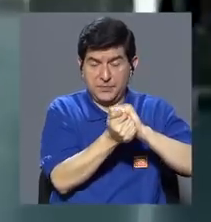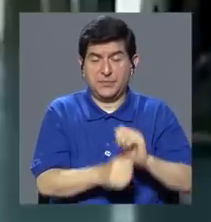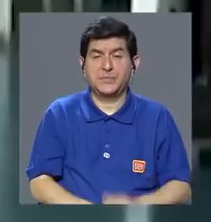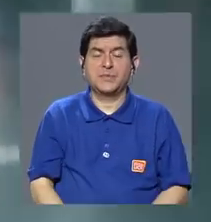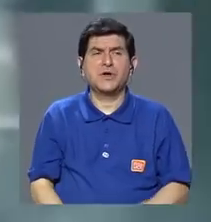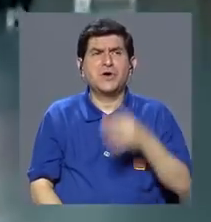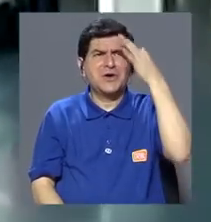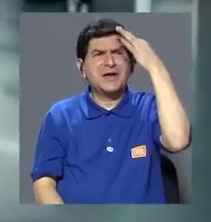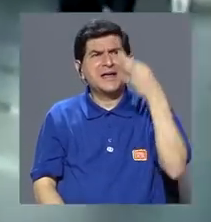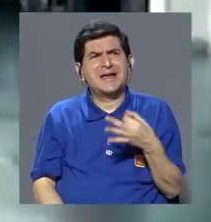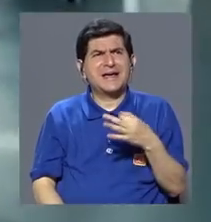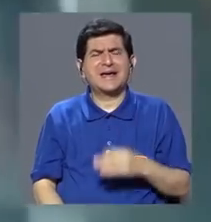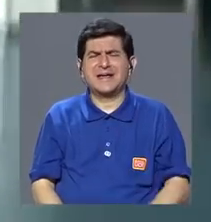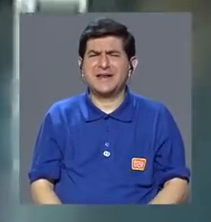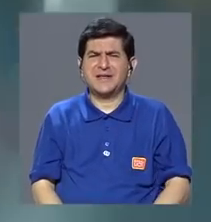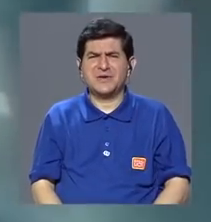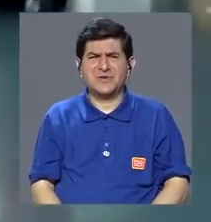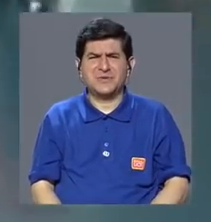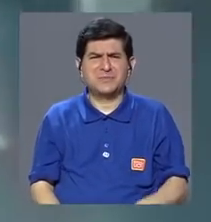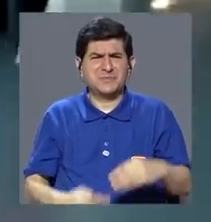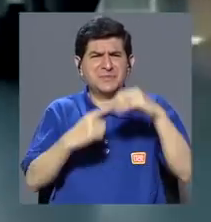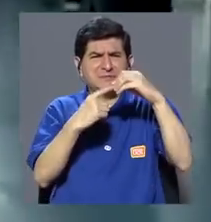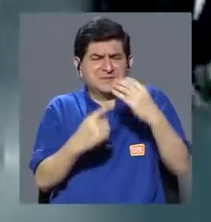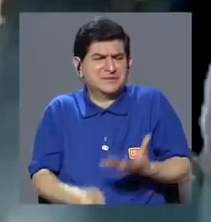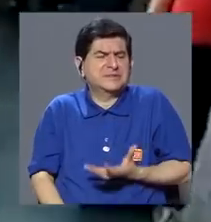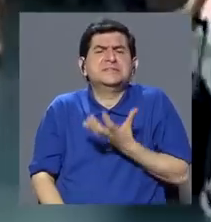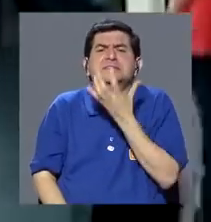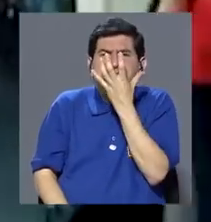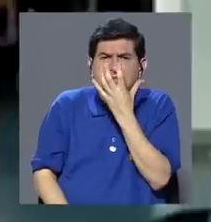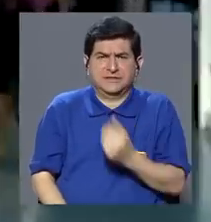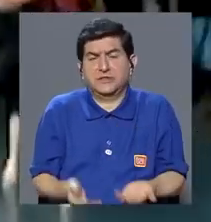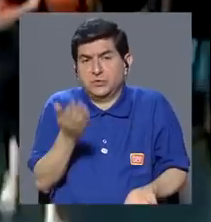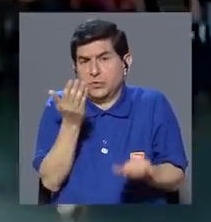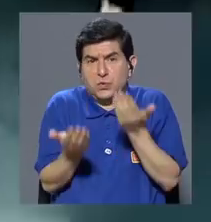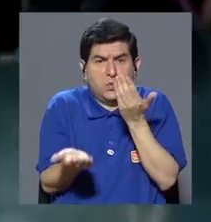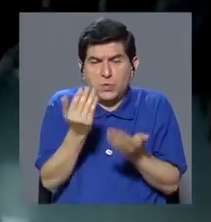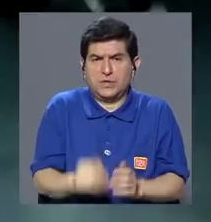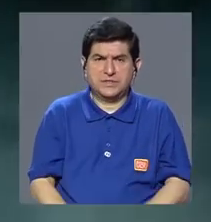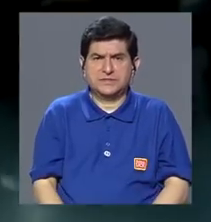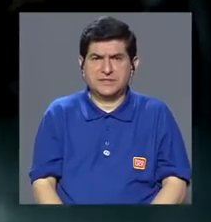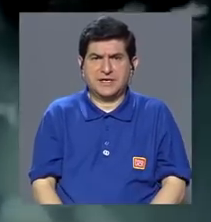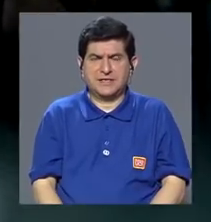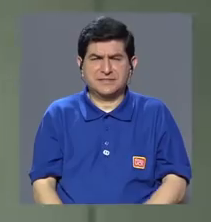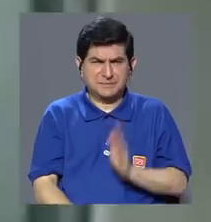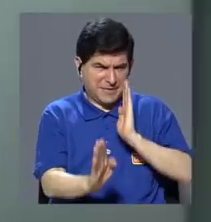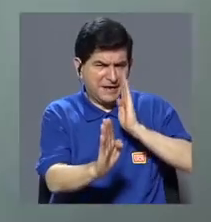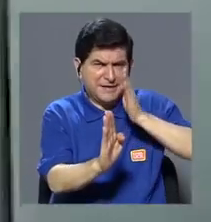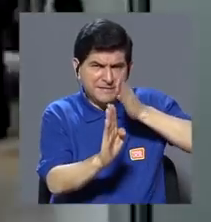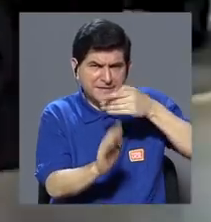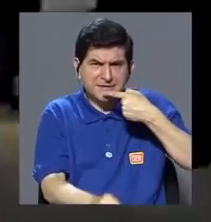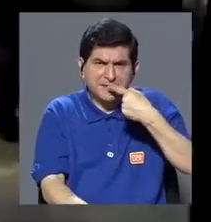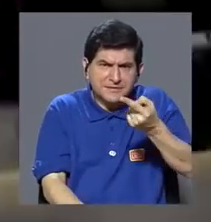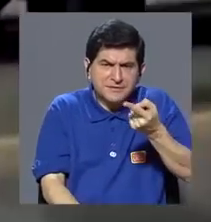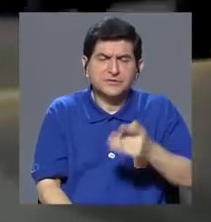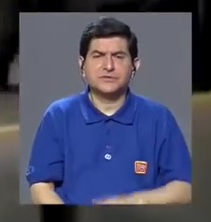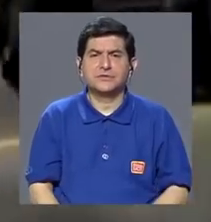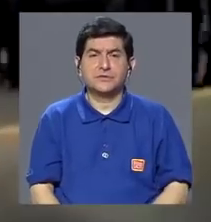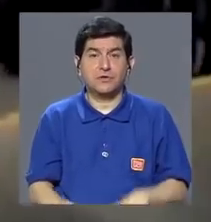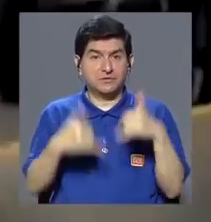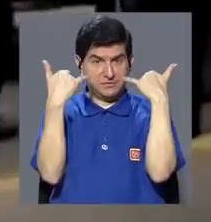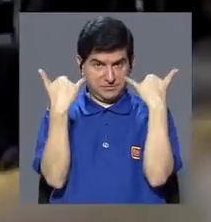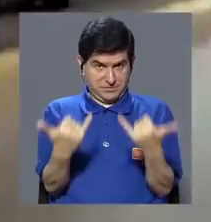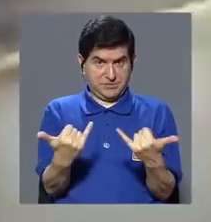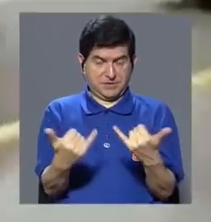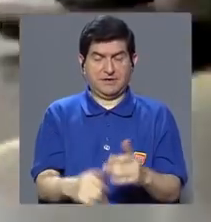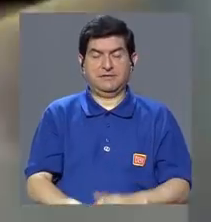creo que lo que más le molestó para ser más específico fue que una vez